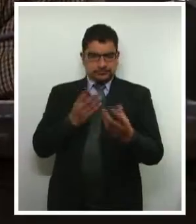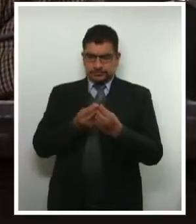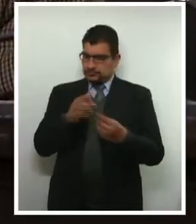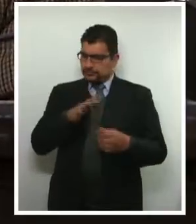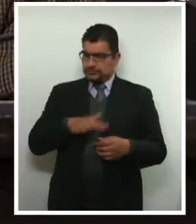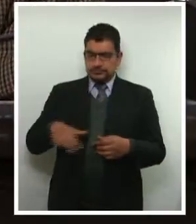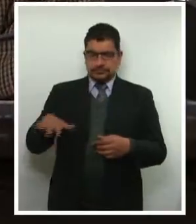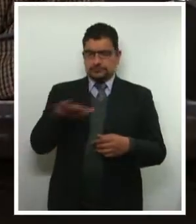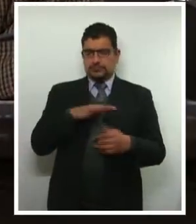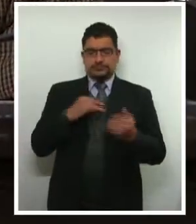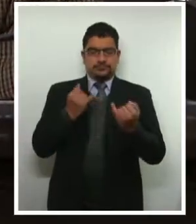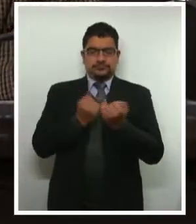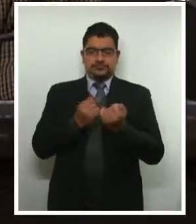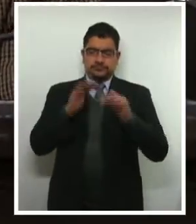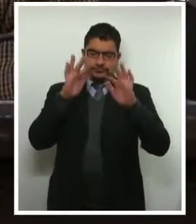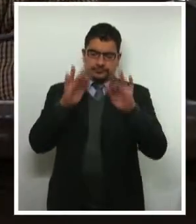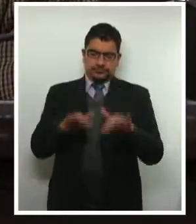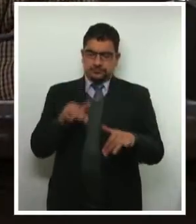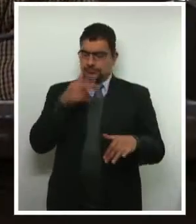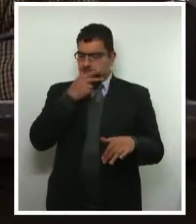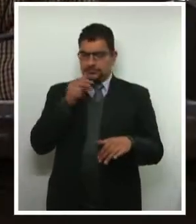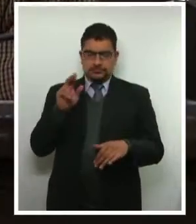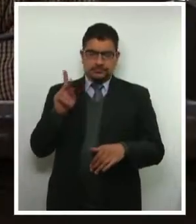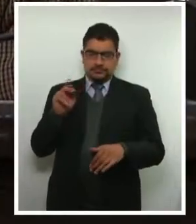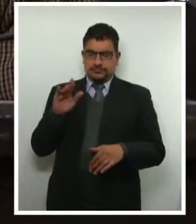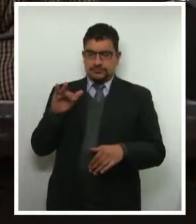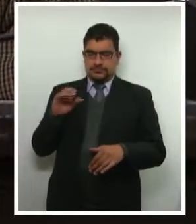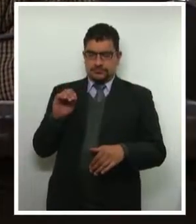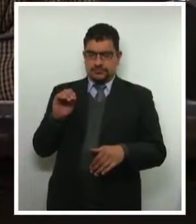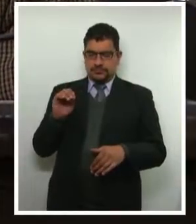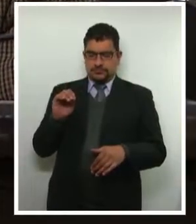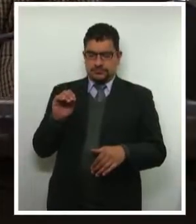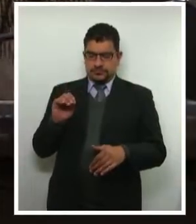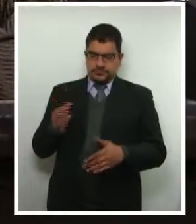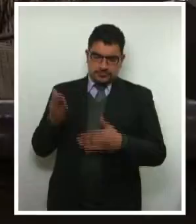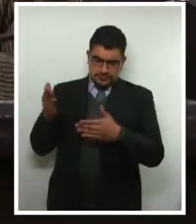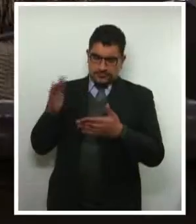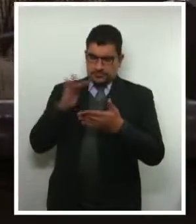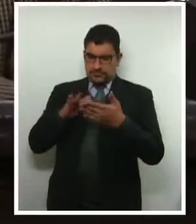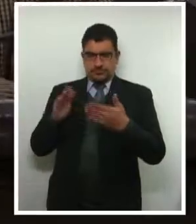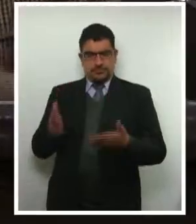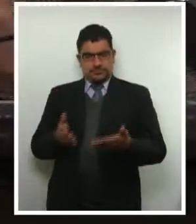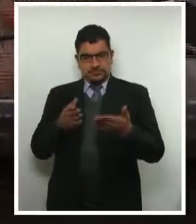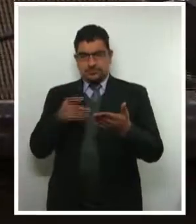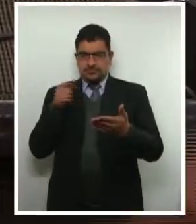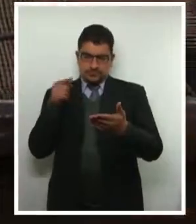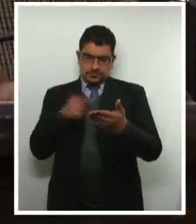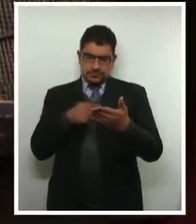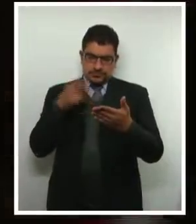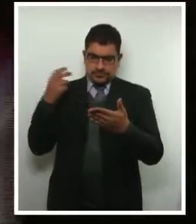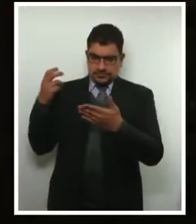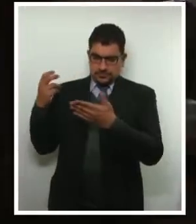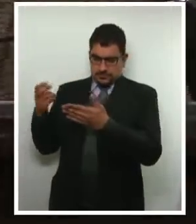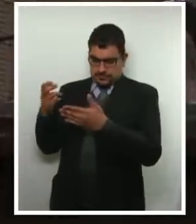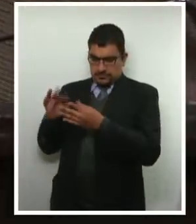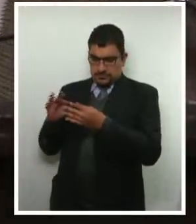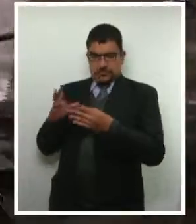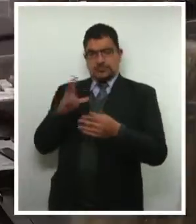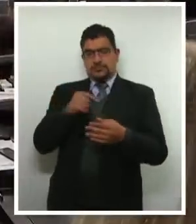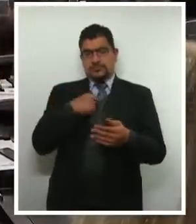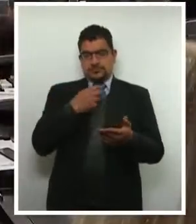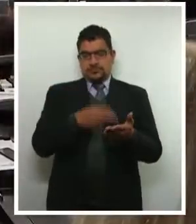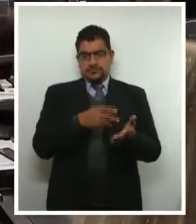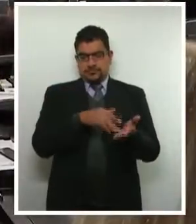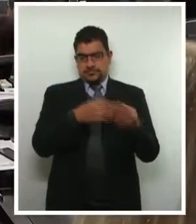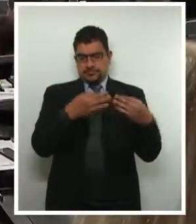todos, el documento que leyó Porfirio y que nos pronunciemos sobre él, no sobre este.